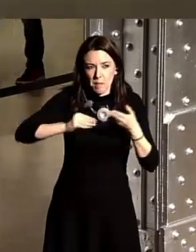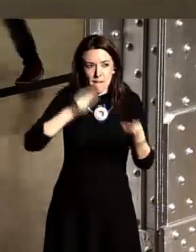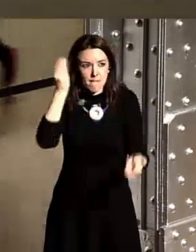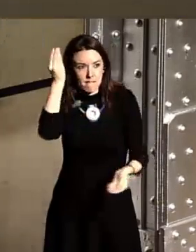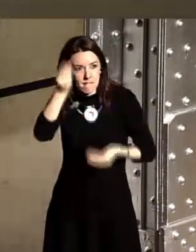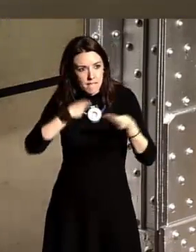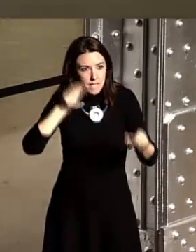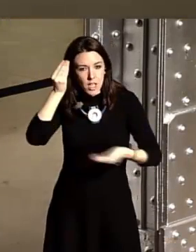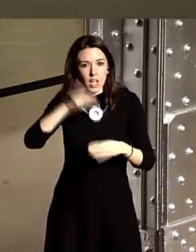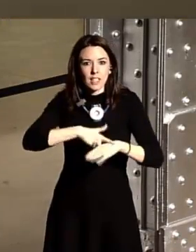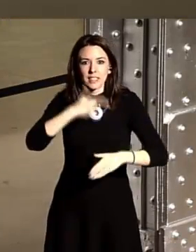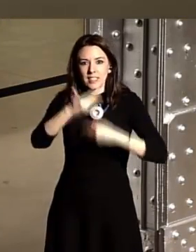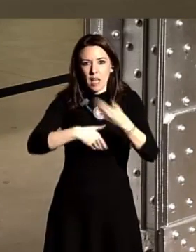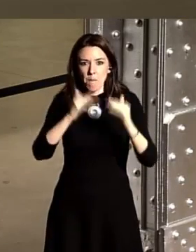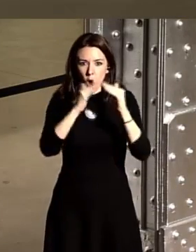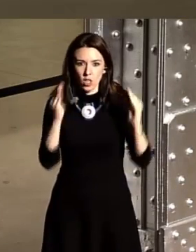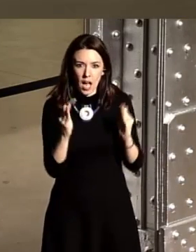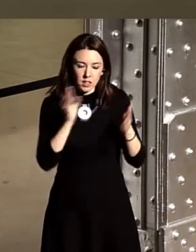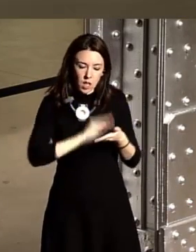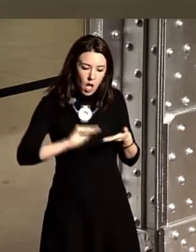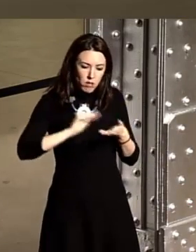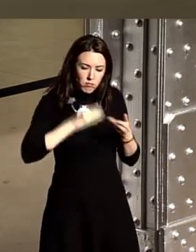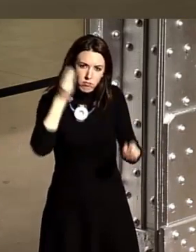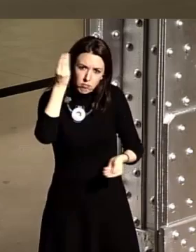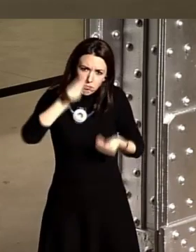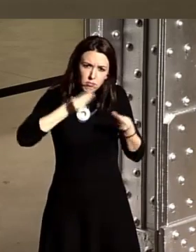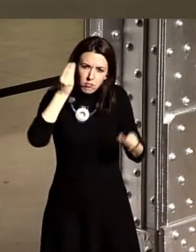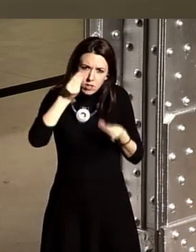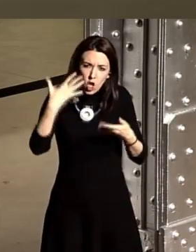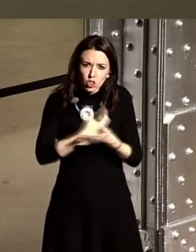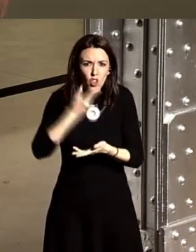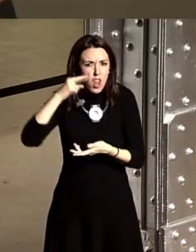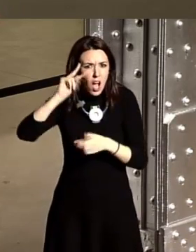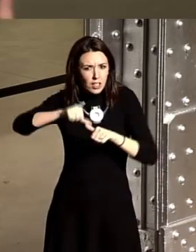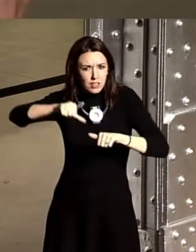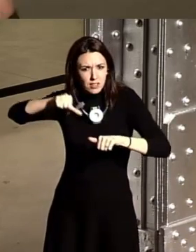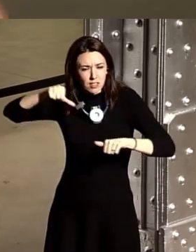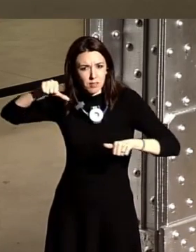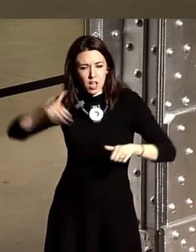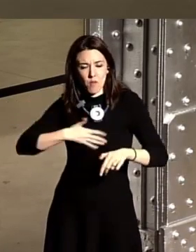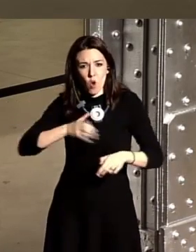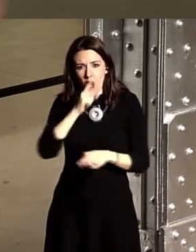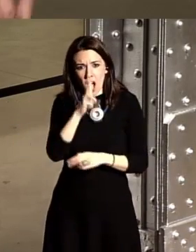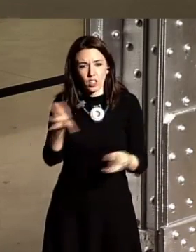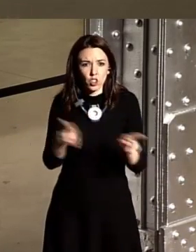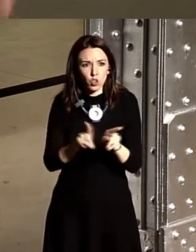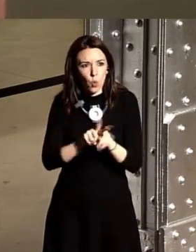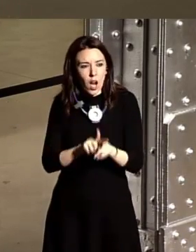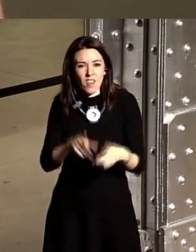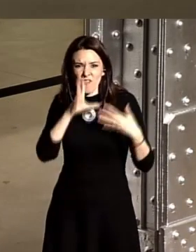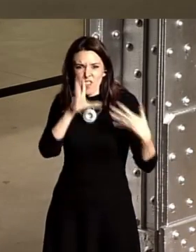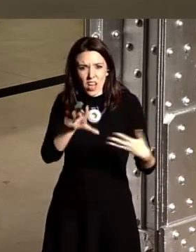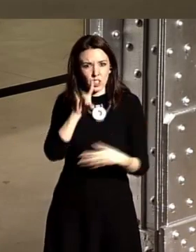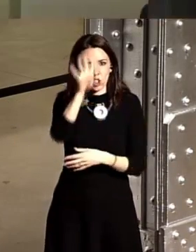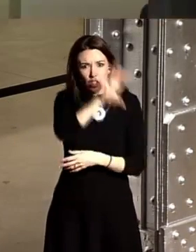de pasar tiempo en mi casa y pensando en todas las experiencias de los años, como 10 años, 15